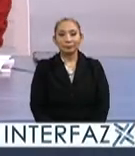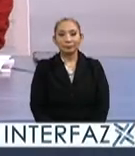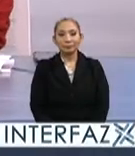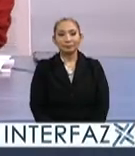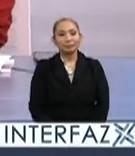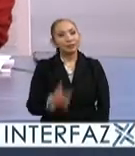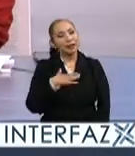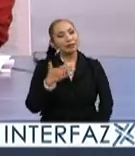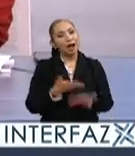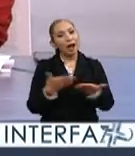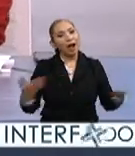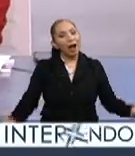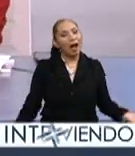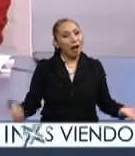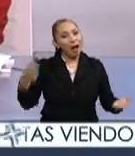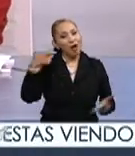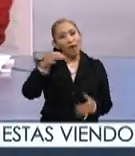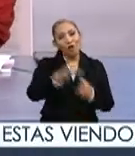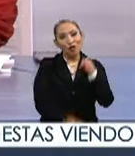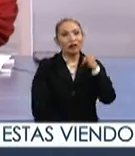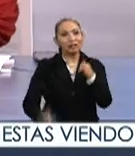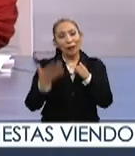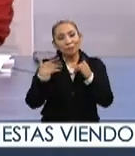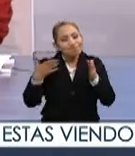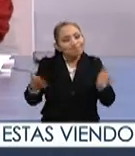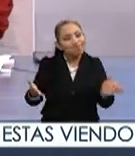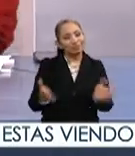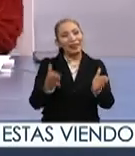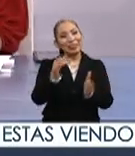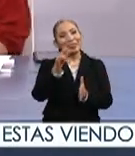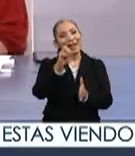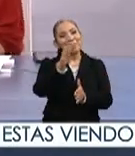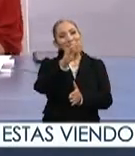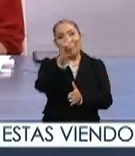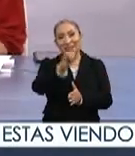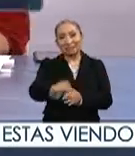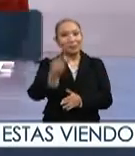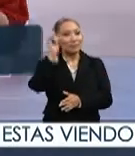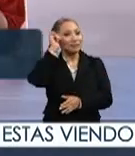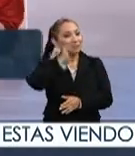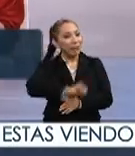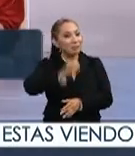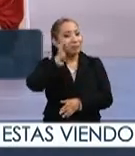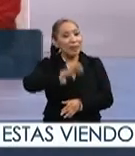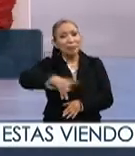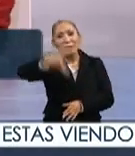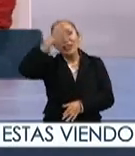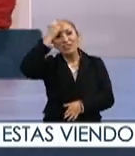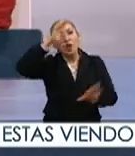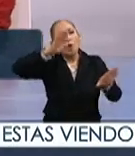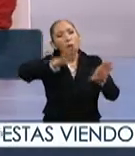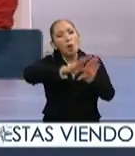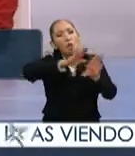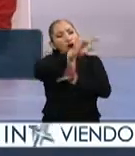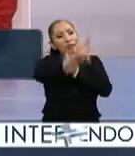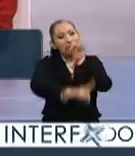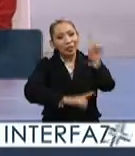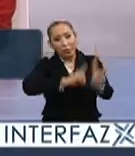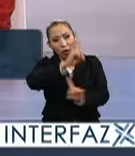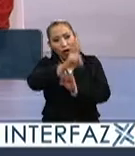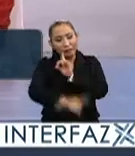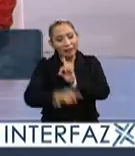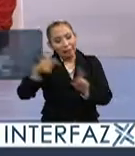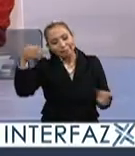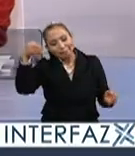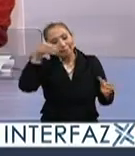Y bueno, ya llegamos al último empujón de Interfaz, como siempre, aprendiendo cómo el deporte